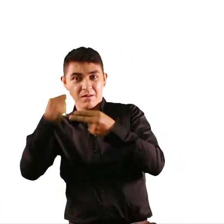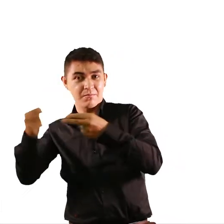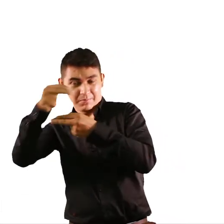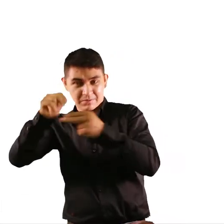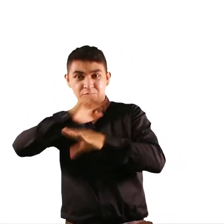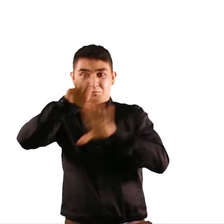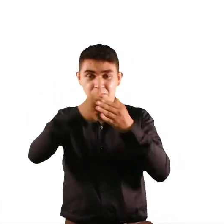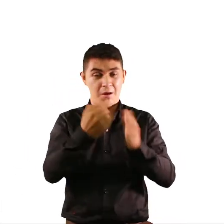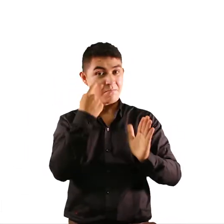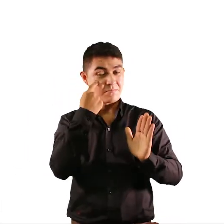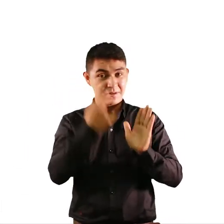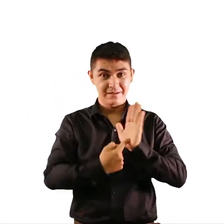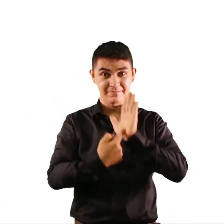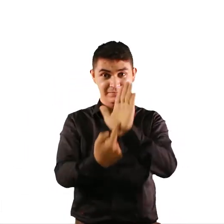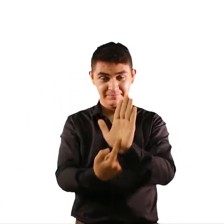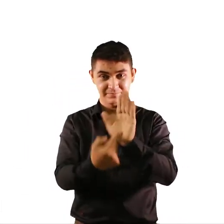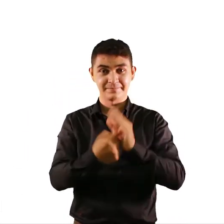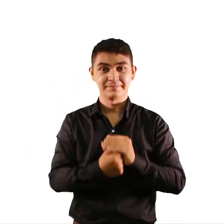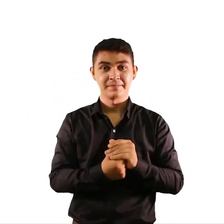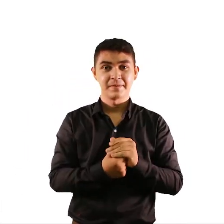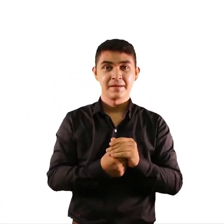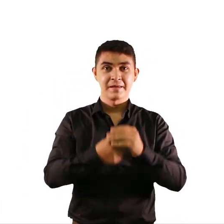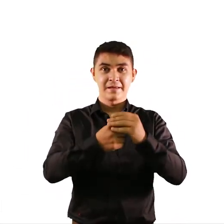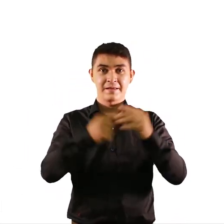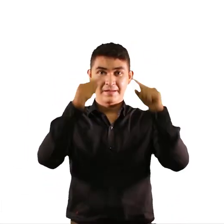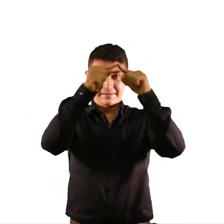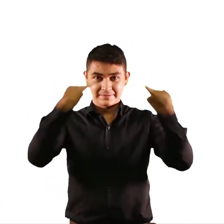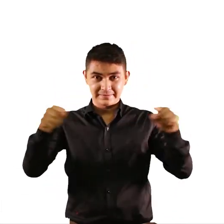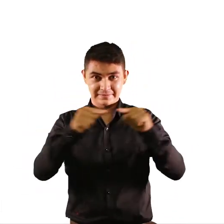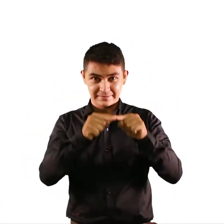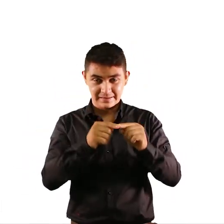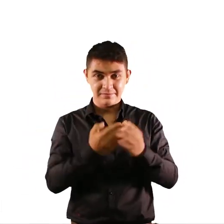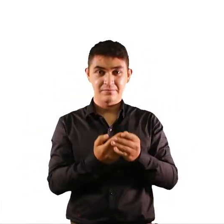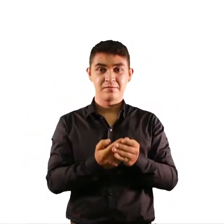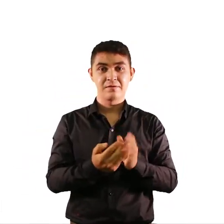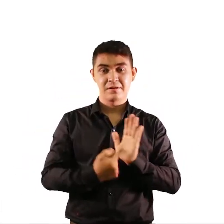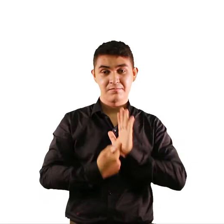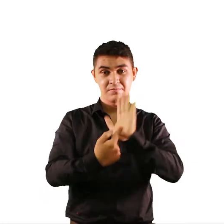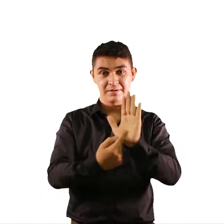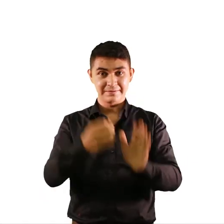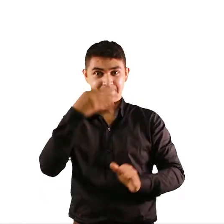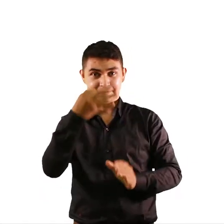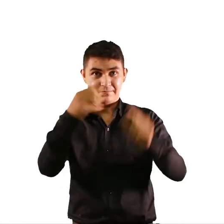triángulo rectángulo se proyectan 3 cuadrados,